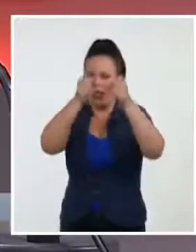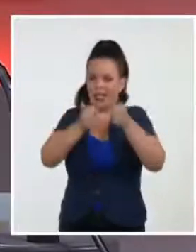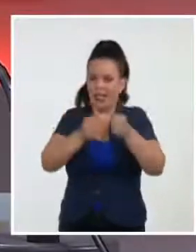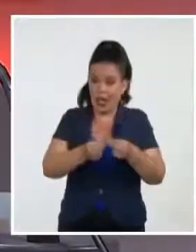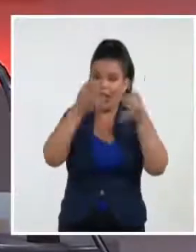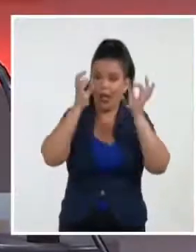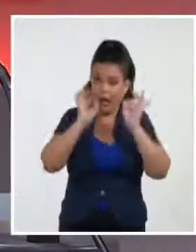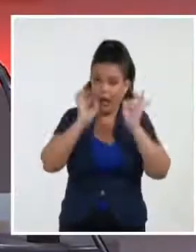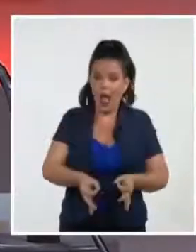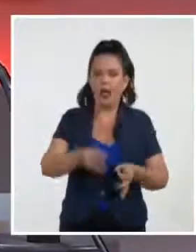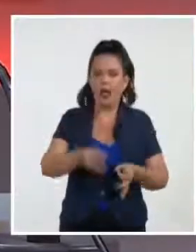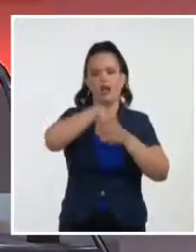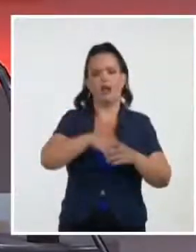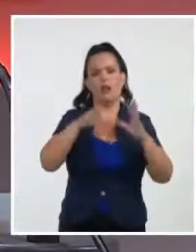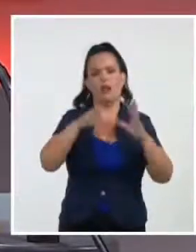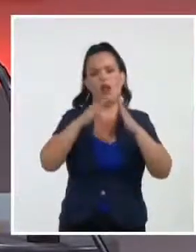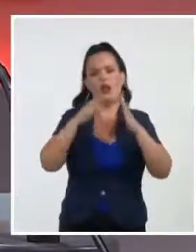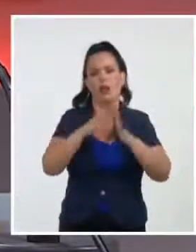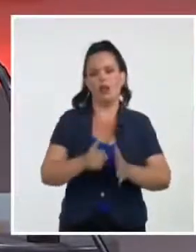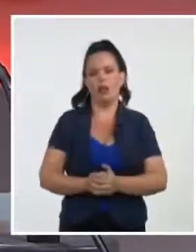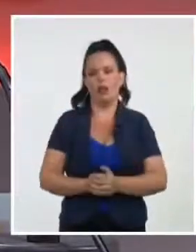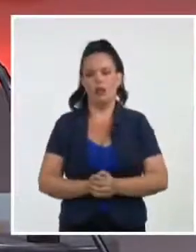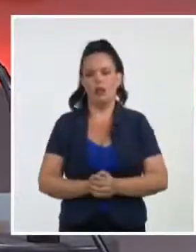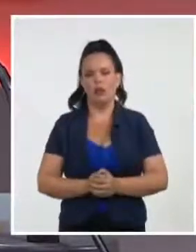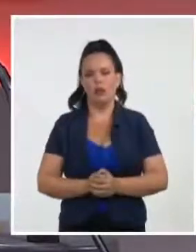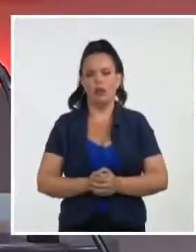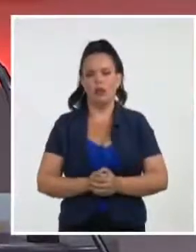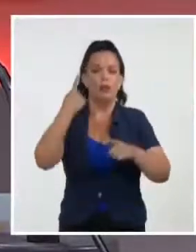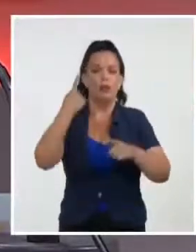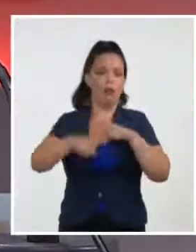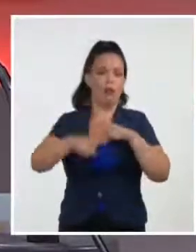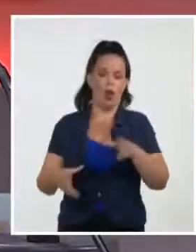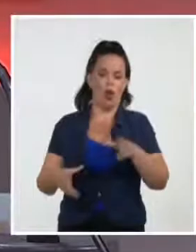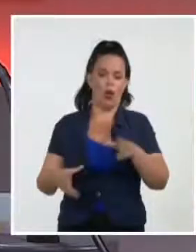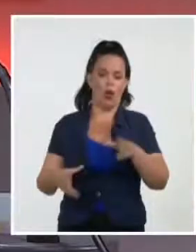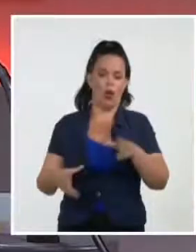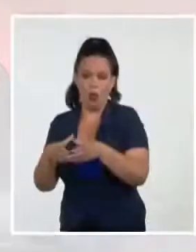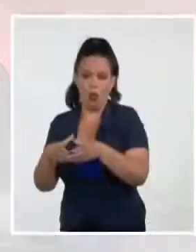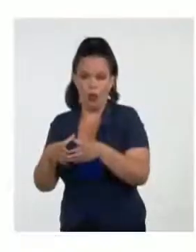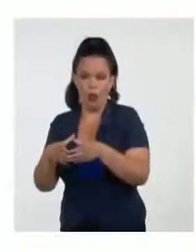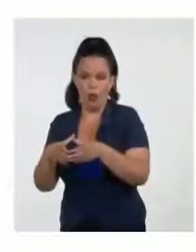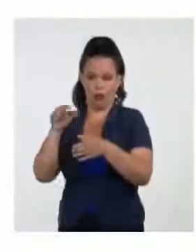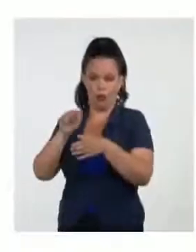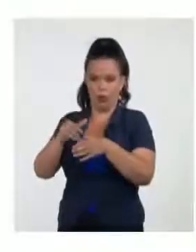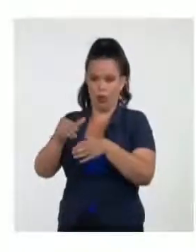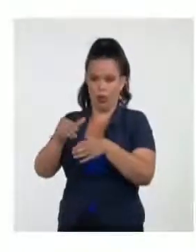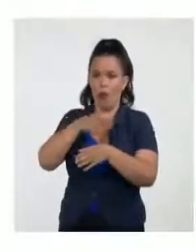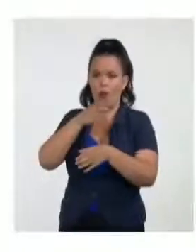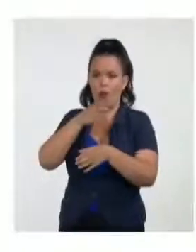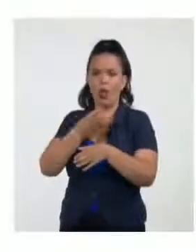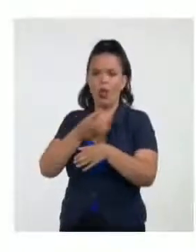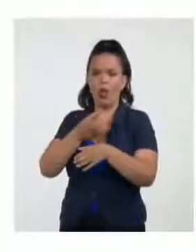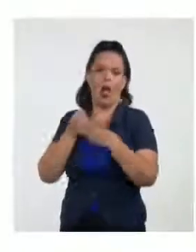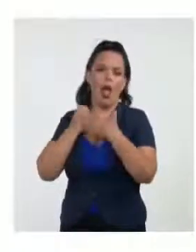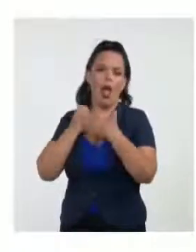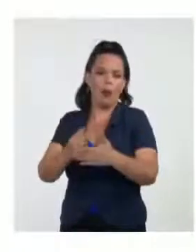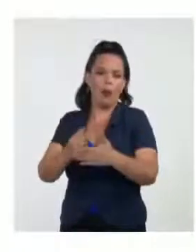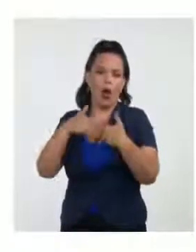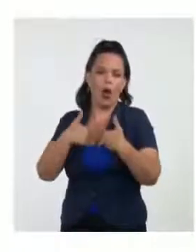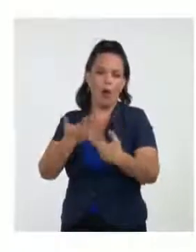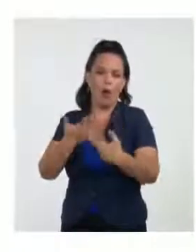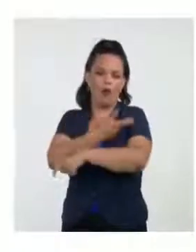personas que también nosotros podemos proteger vacunándolos, y lo que se está haciendo, es decir, es todo el diseño de un programa de